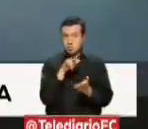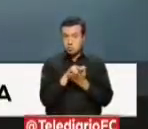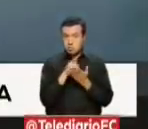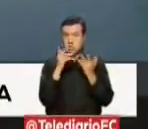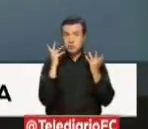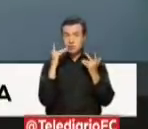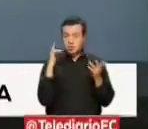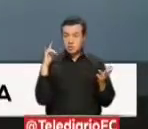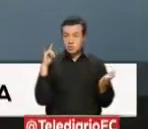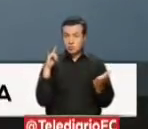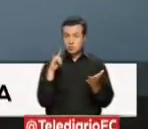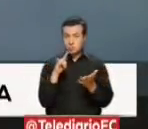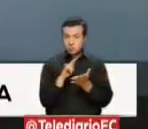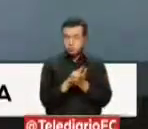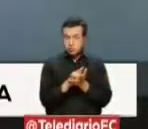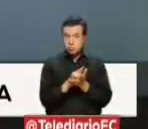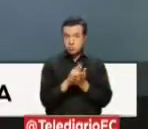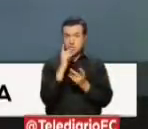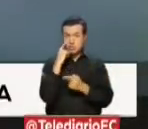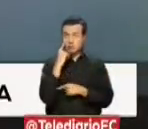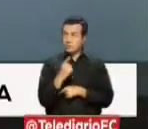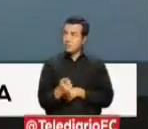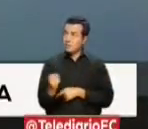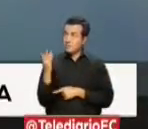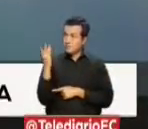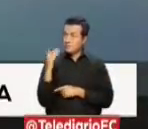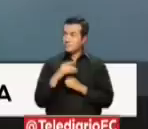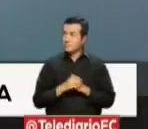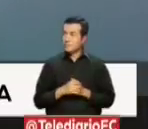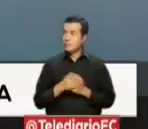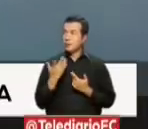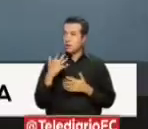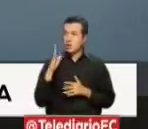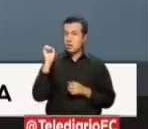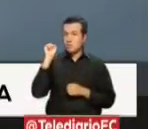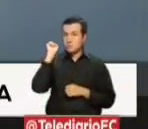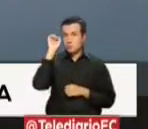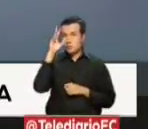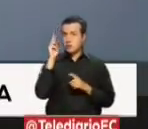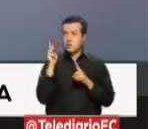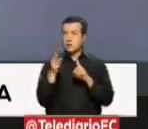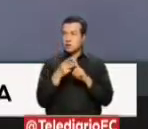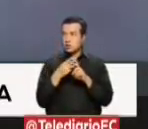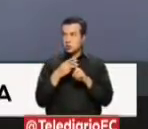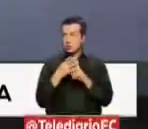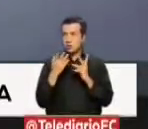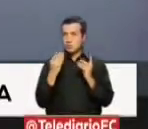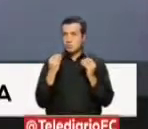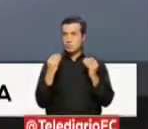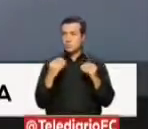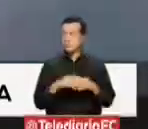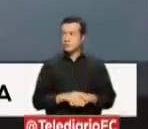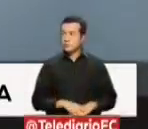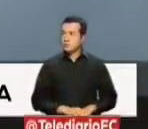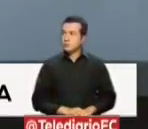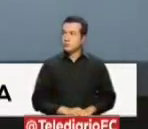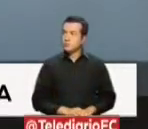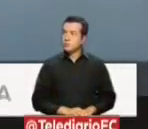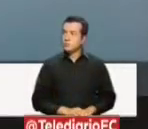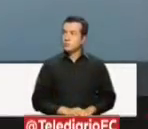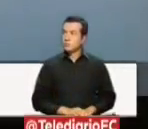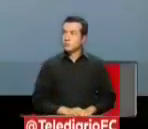que acabó parcialmente hundida, como se aprecia en un video que se ha convertido en viral en Internet.